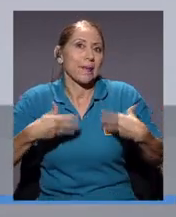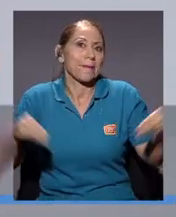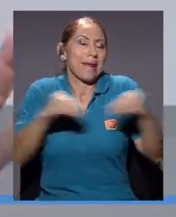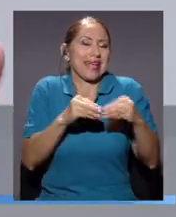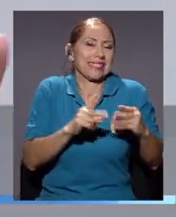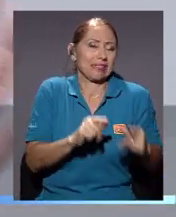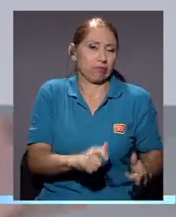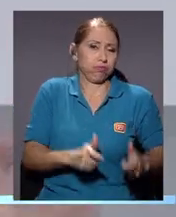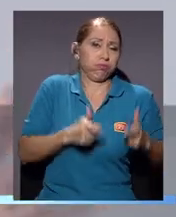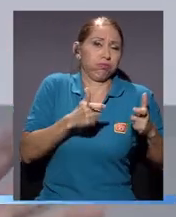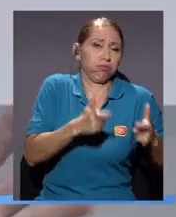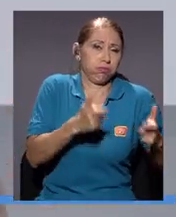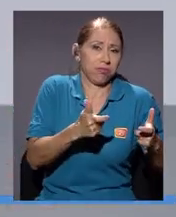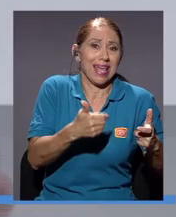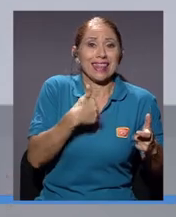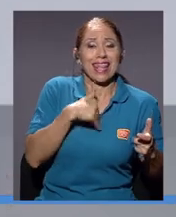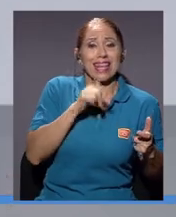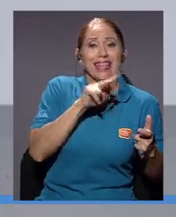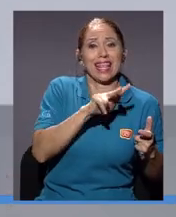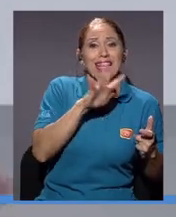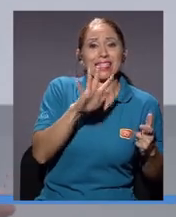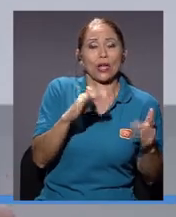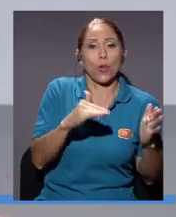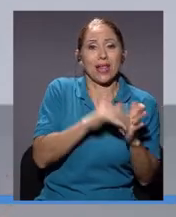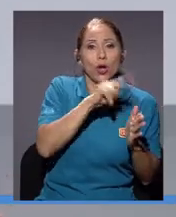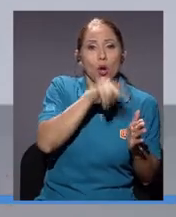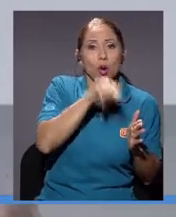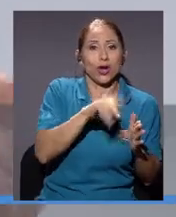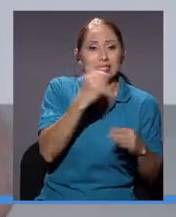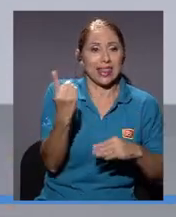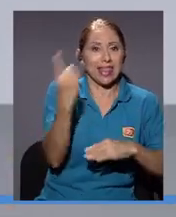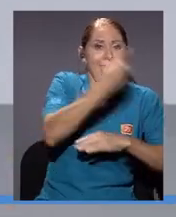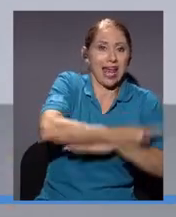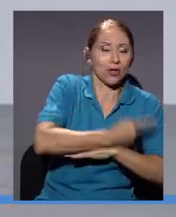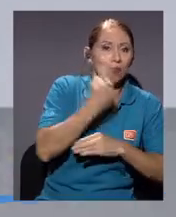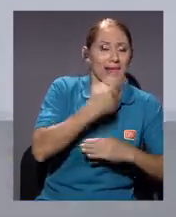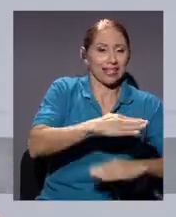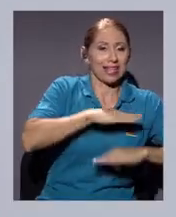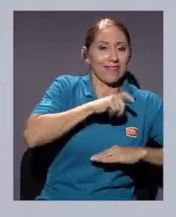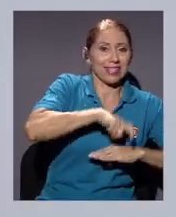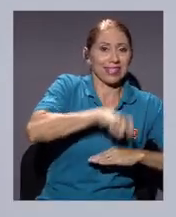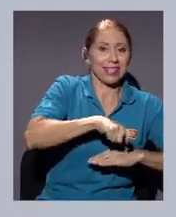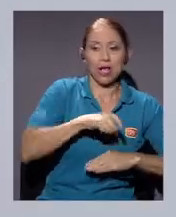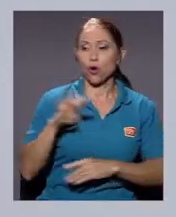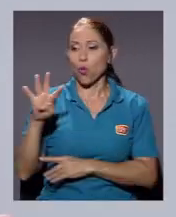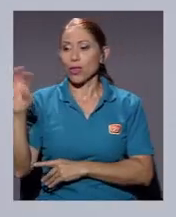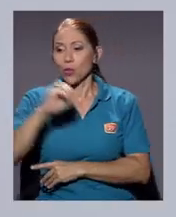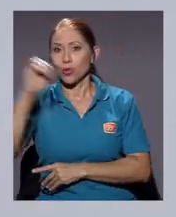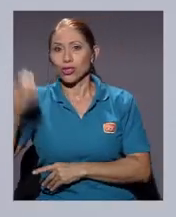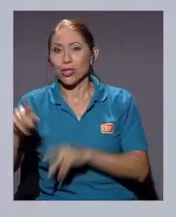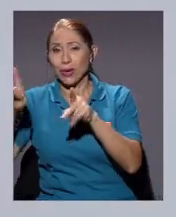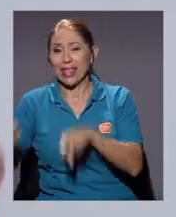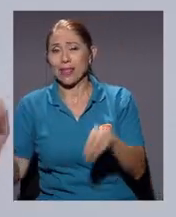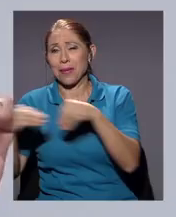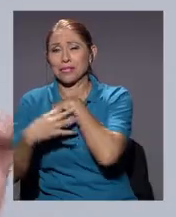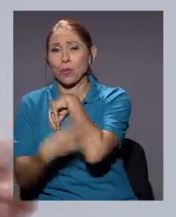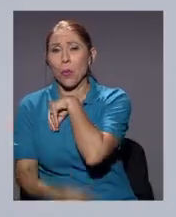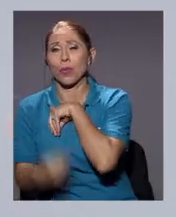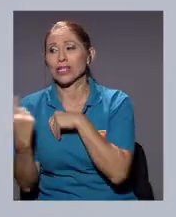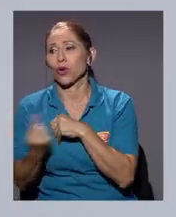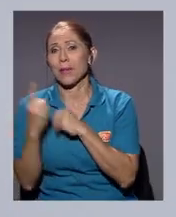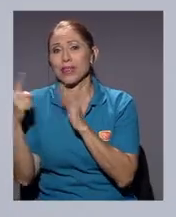gente más rica tiene 35 mil colones diarios para satisfacer sus necesidades miedos que el 4 por ciento de la gente más pobre tiene solamente